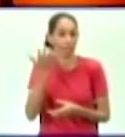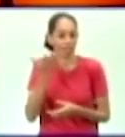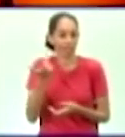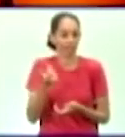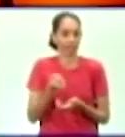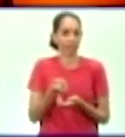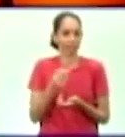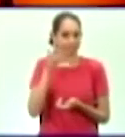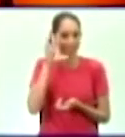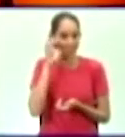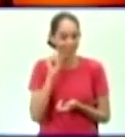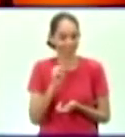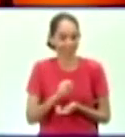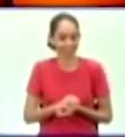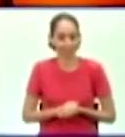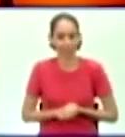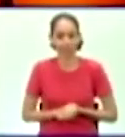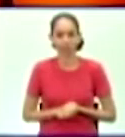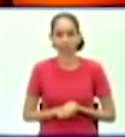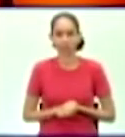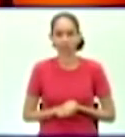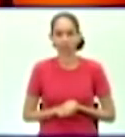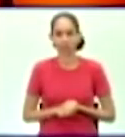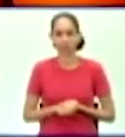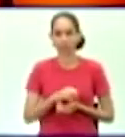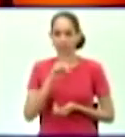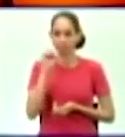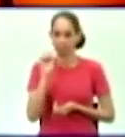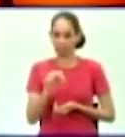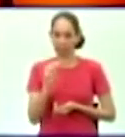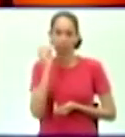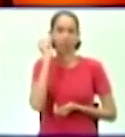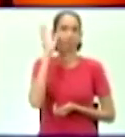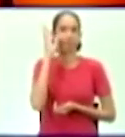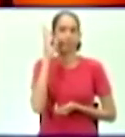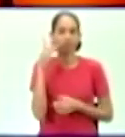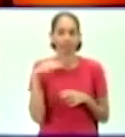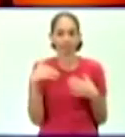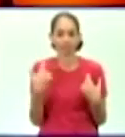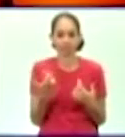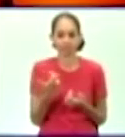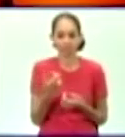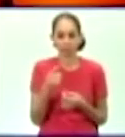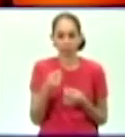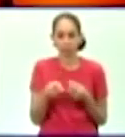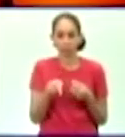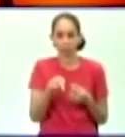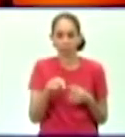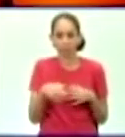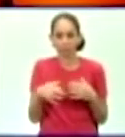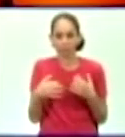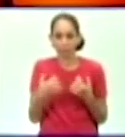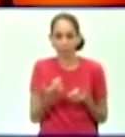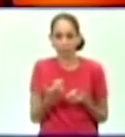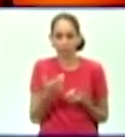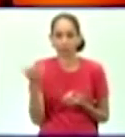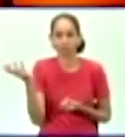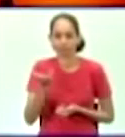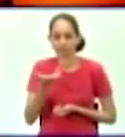Entonces, le propongo encender nuestra mente para ir mucho más